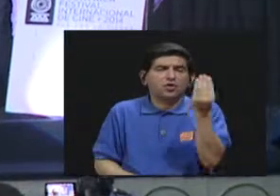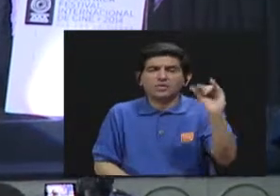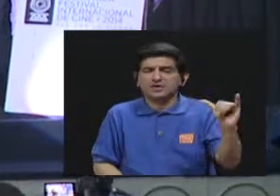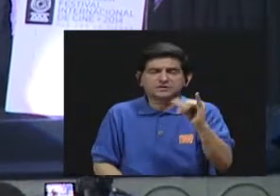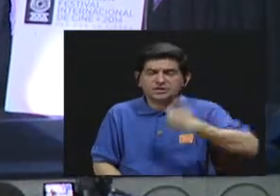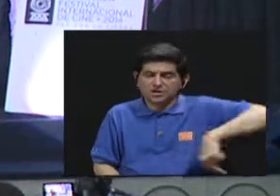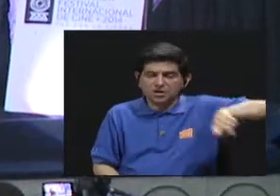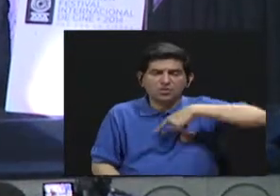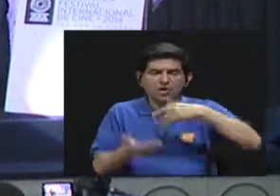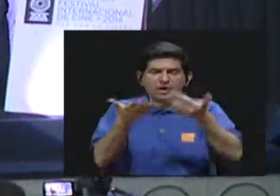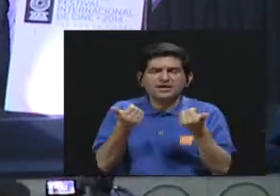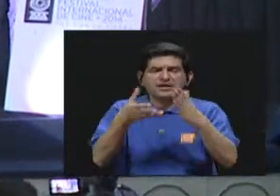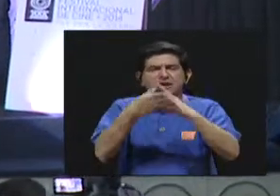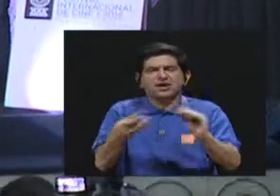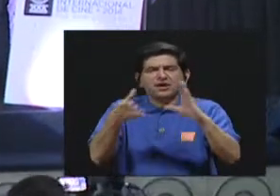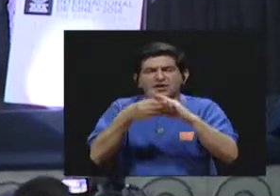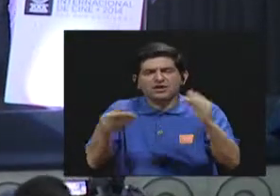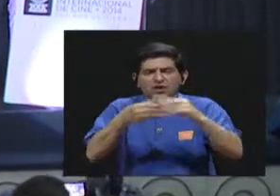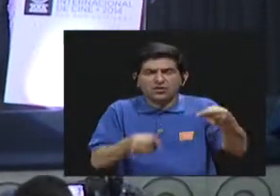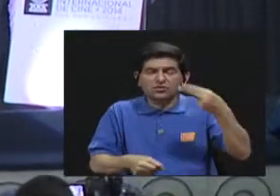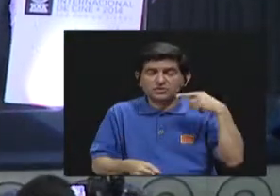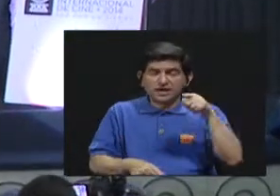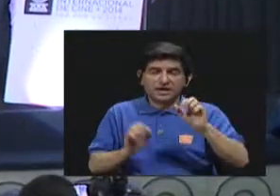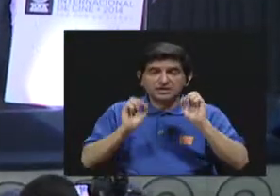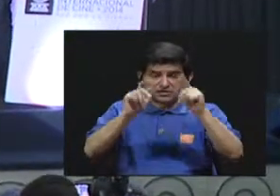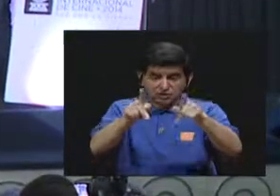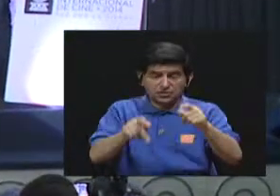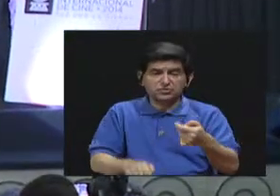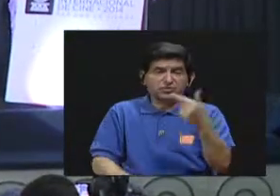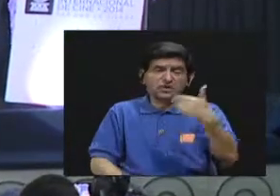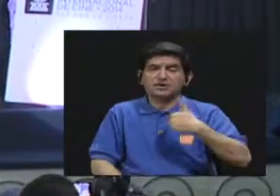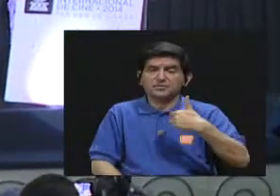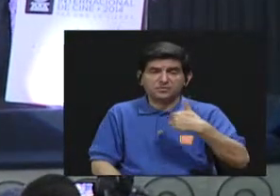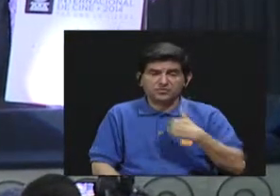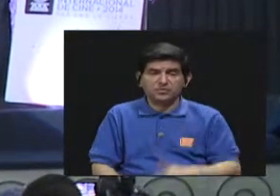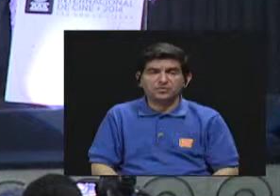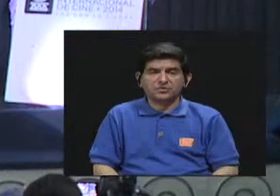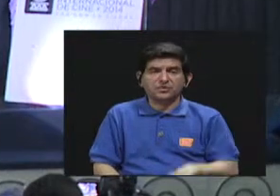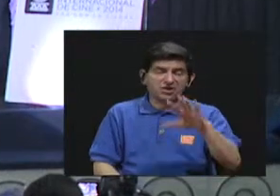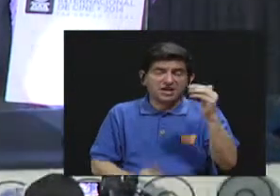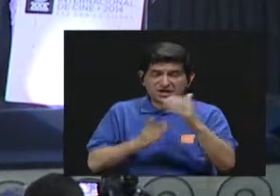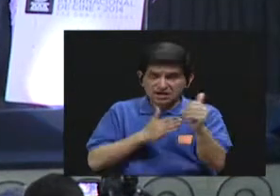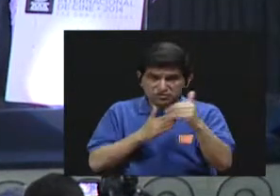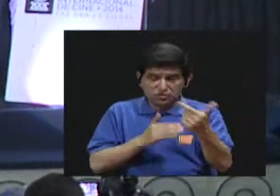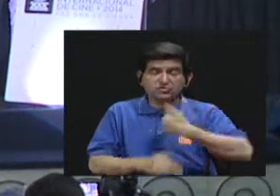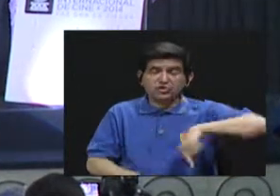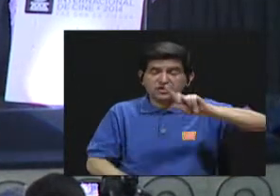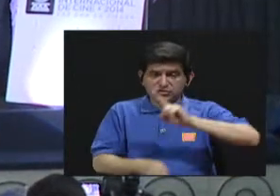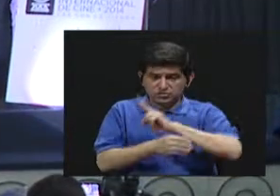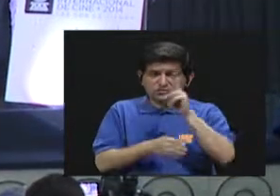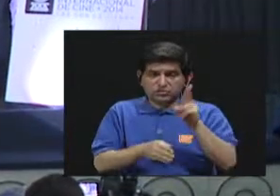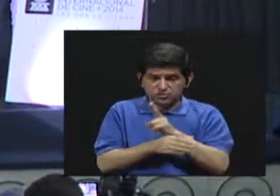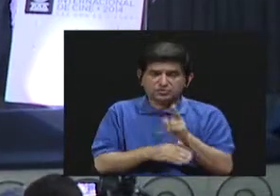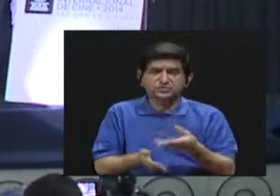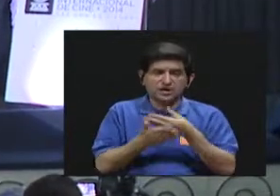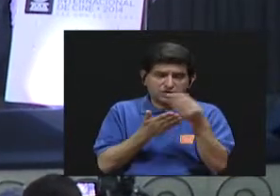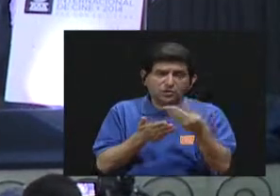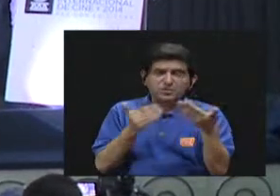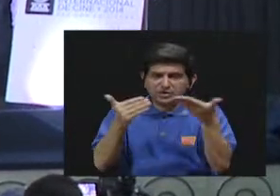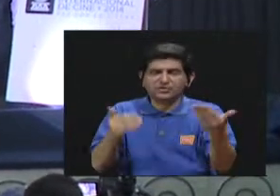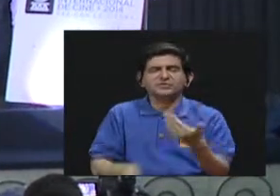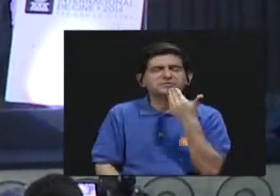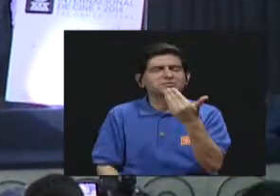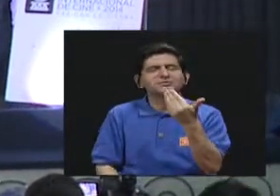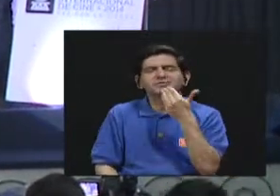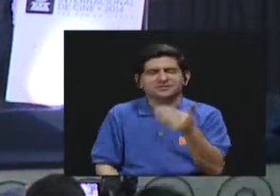nosotros, quiere contar un montón de historias y estos espacios son de los pocos que encontramos. Y esos $500 de verdad que los vamos a usar contando cosas. Entonces,